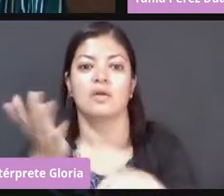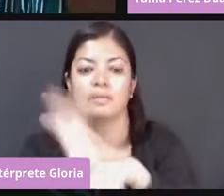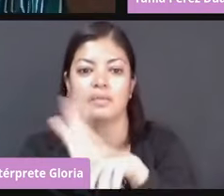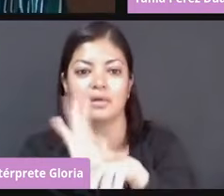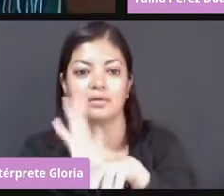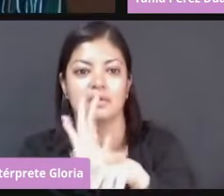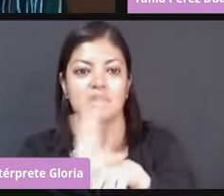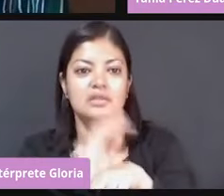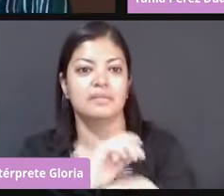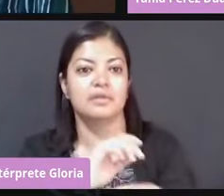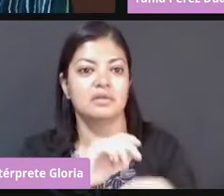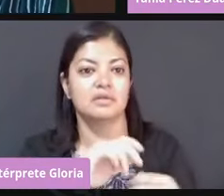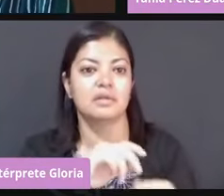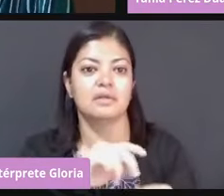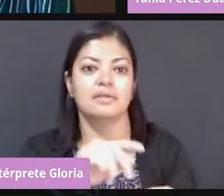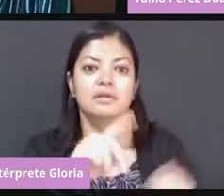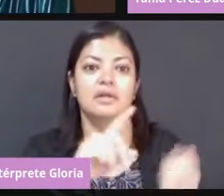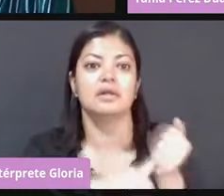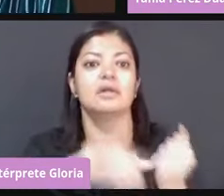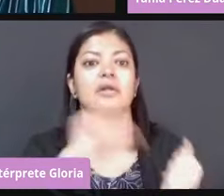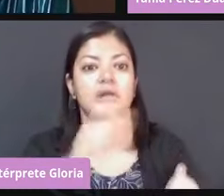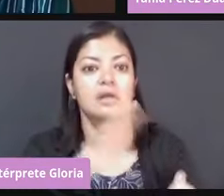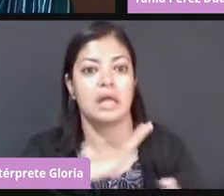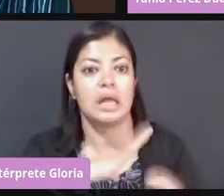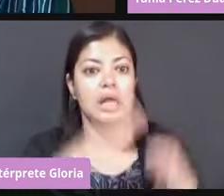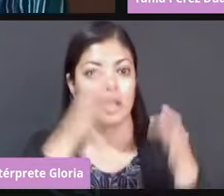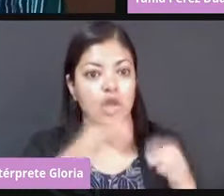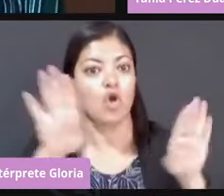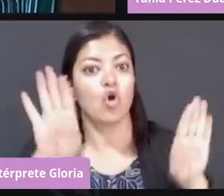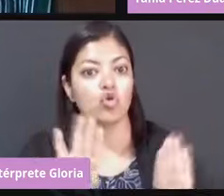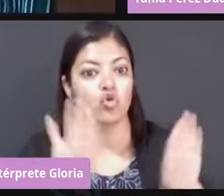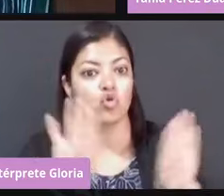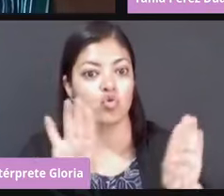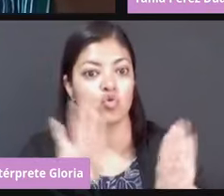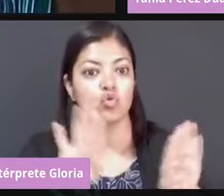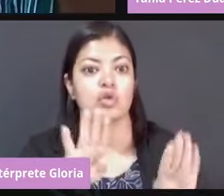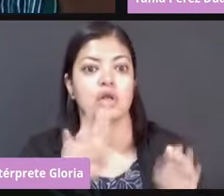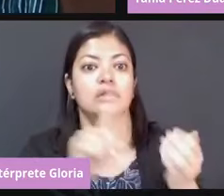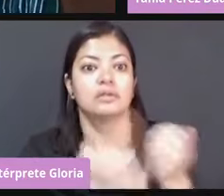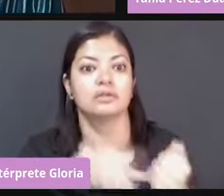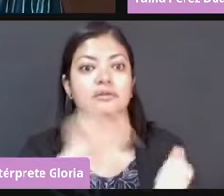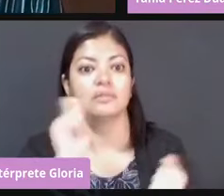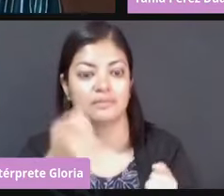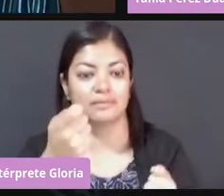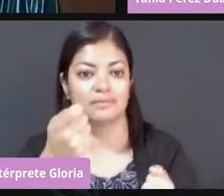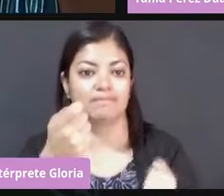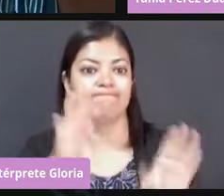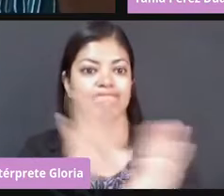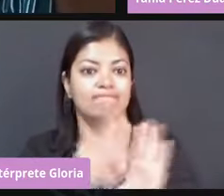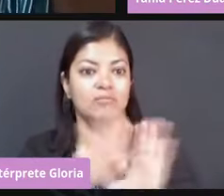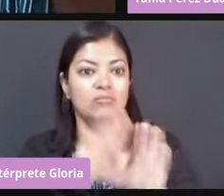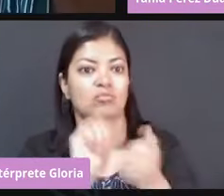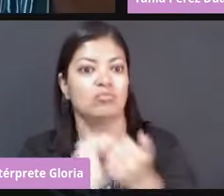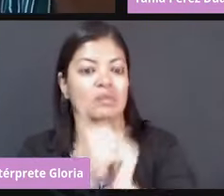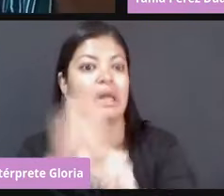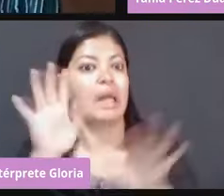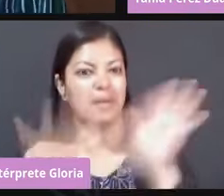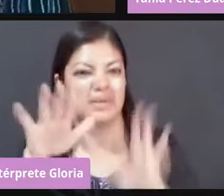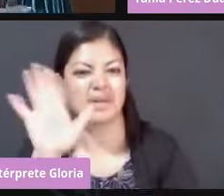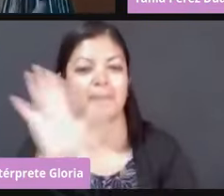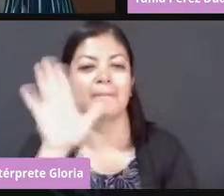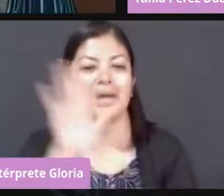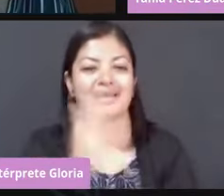Donde manifiestan ciertas características o conductas estereotipadas del TOC que parecieran a veces muy